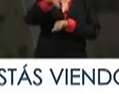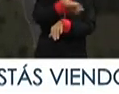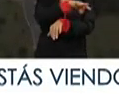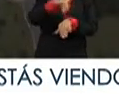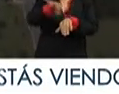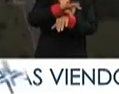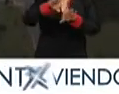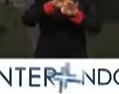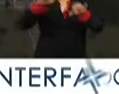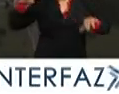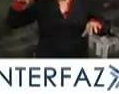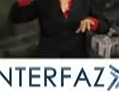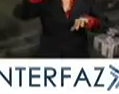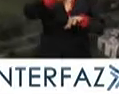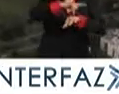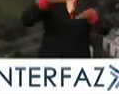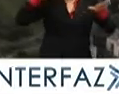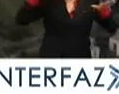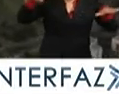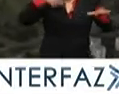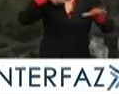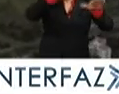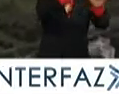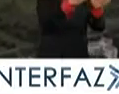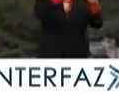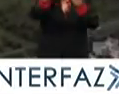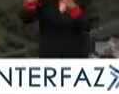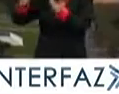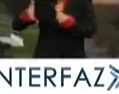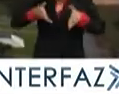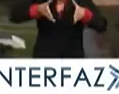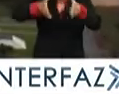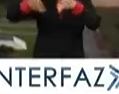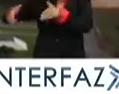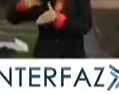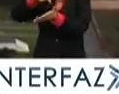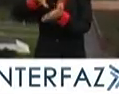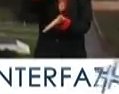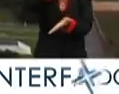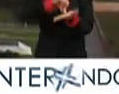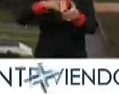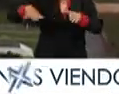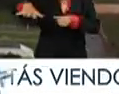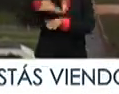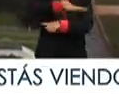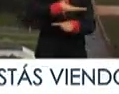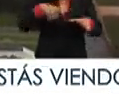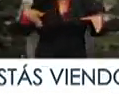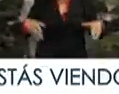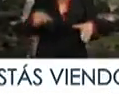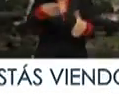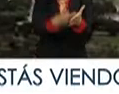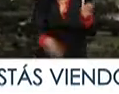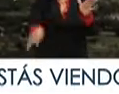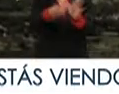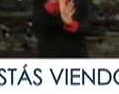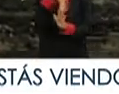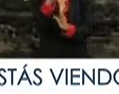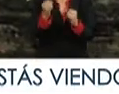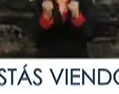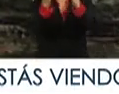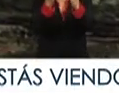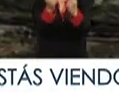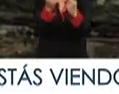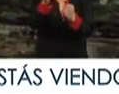diseño en forma de avión, sus barrios divididos en supercuadras y la zona central del complejo conformada por la Plaza de los Tres